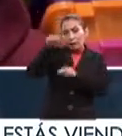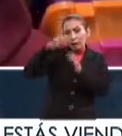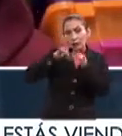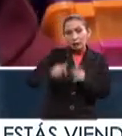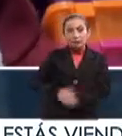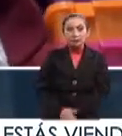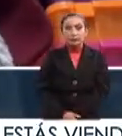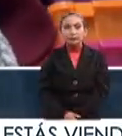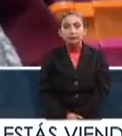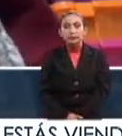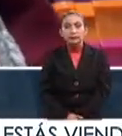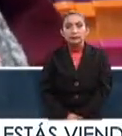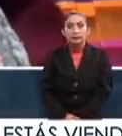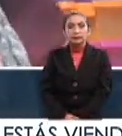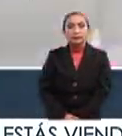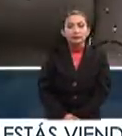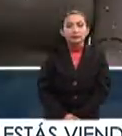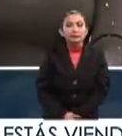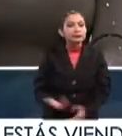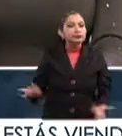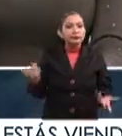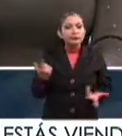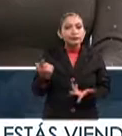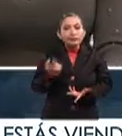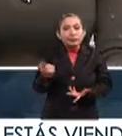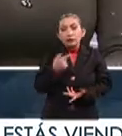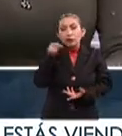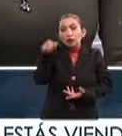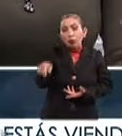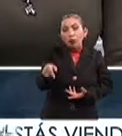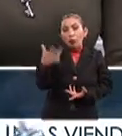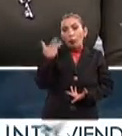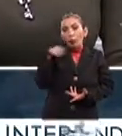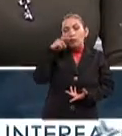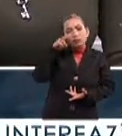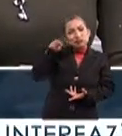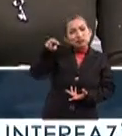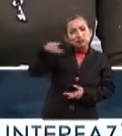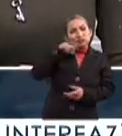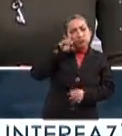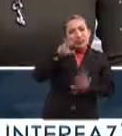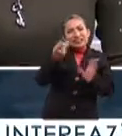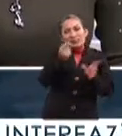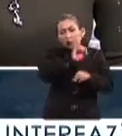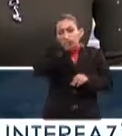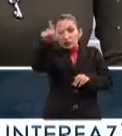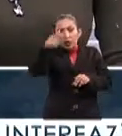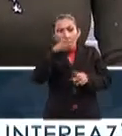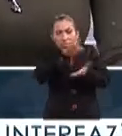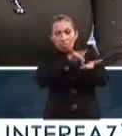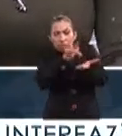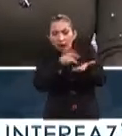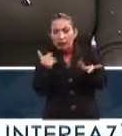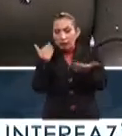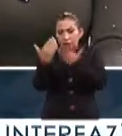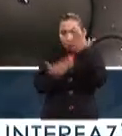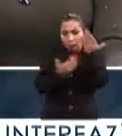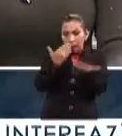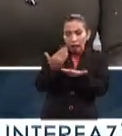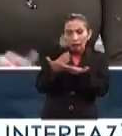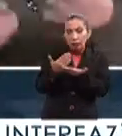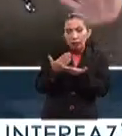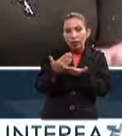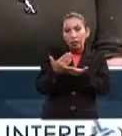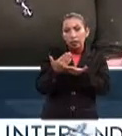de Francia. ¿Y qué fue, Linda, lo que lograste pues observar en términos profesionales y académicos en